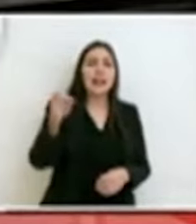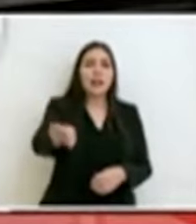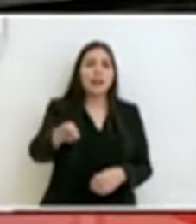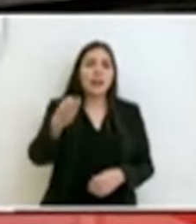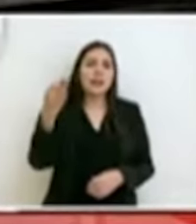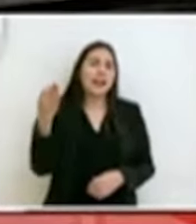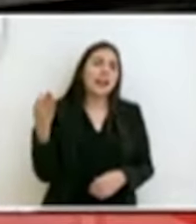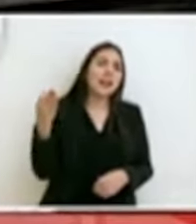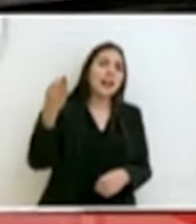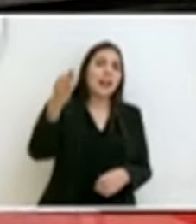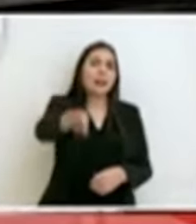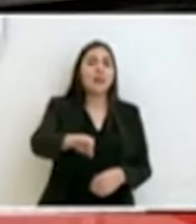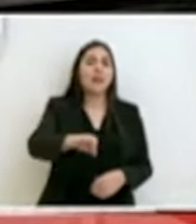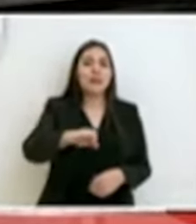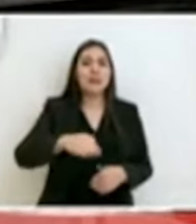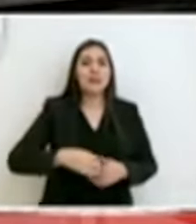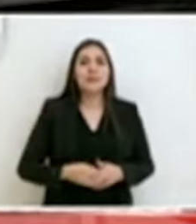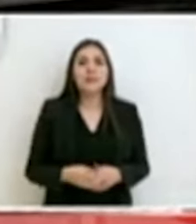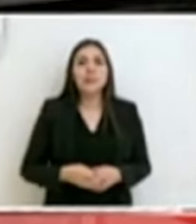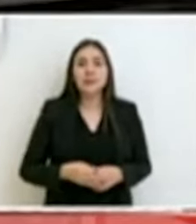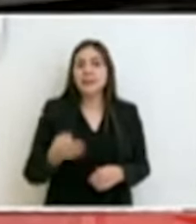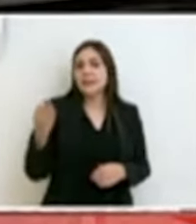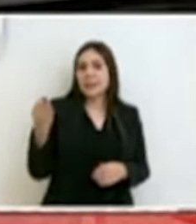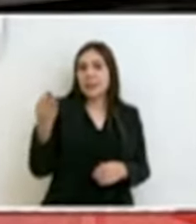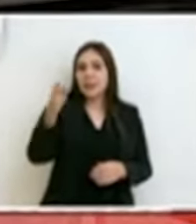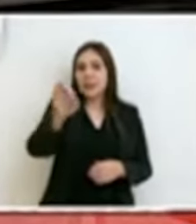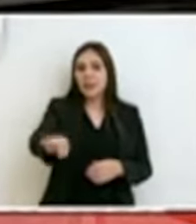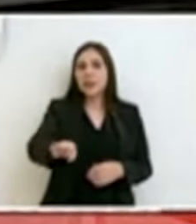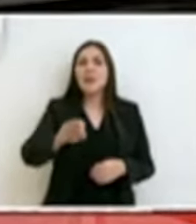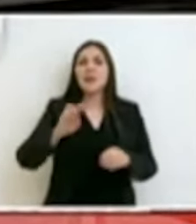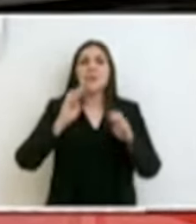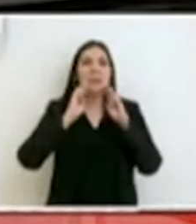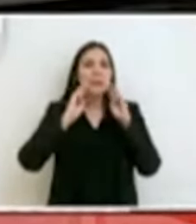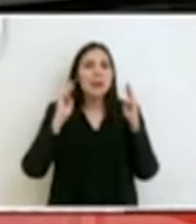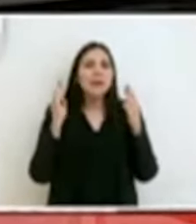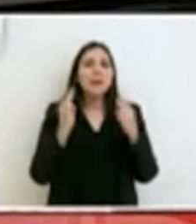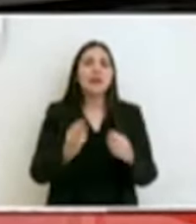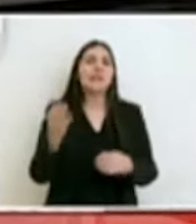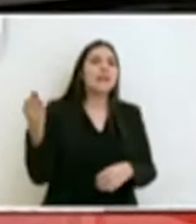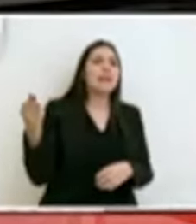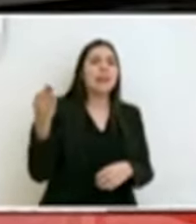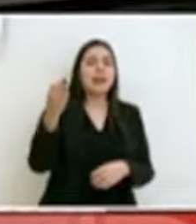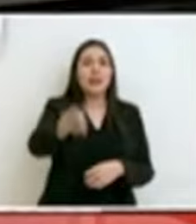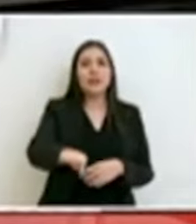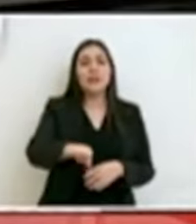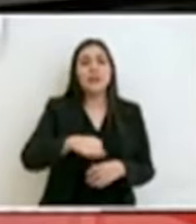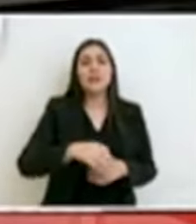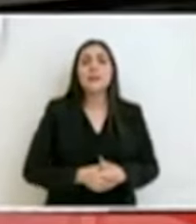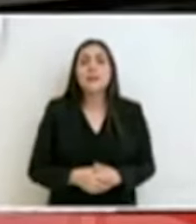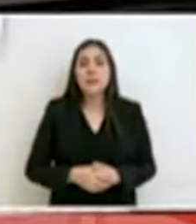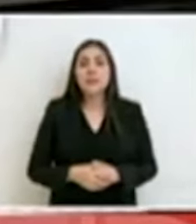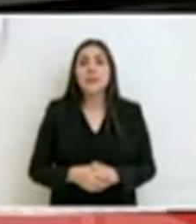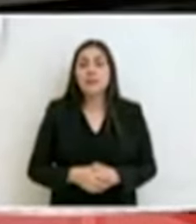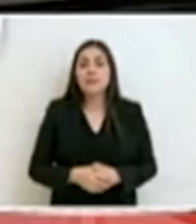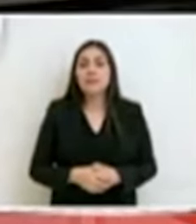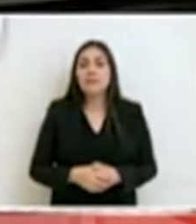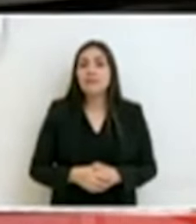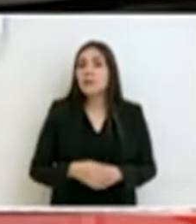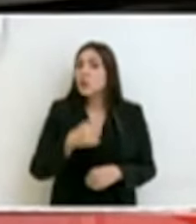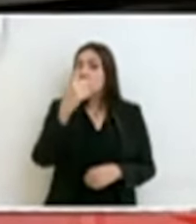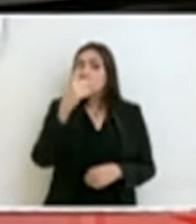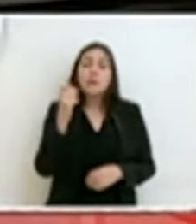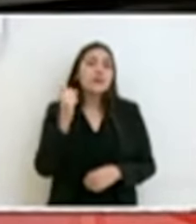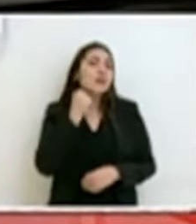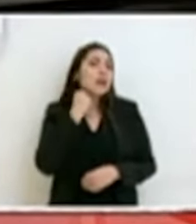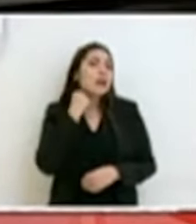¡Traidores! ¡Traidores! ¡Traidores! ¡Mafiosos traidores! ¡Nos falta un